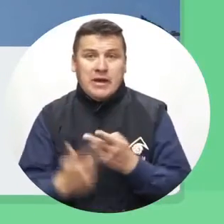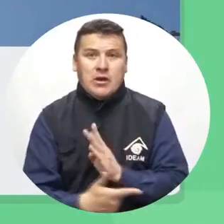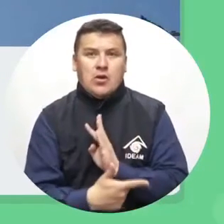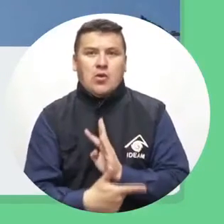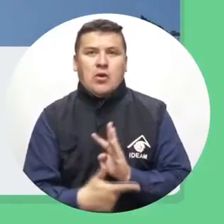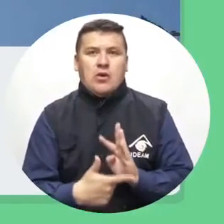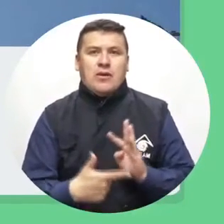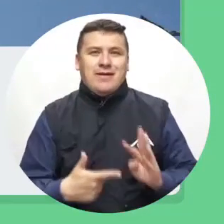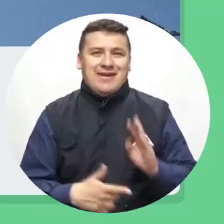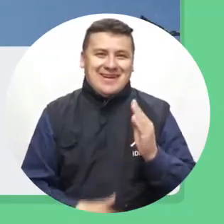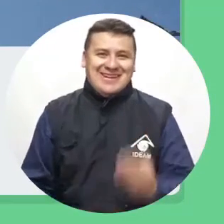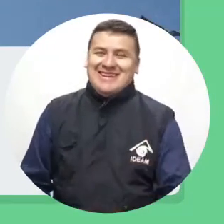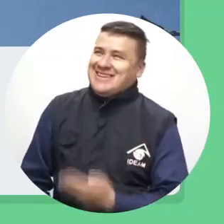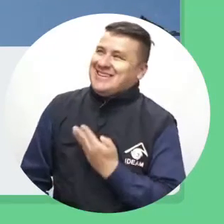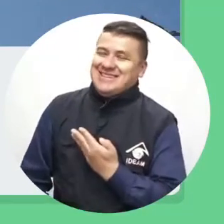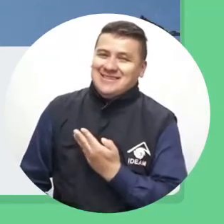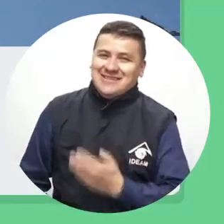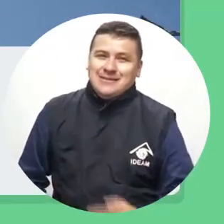en